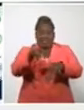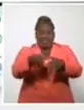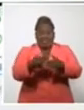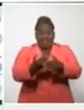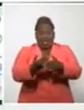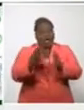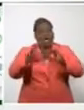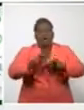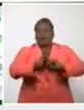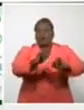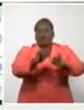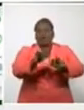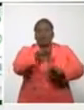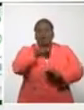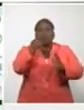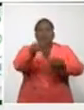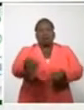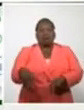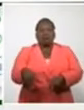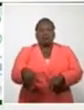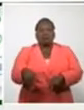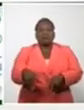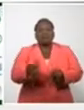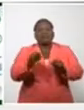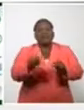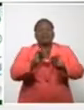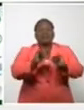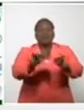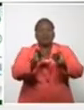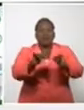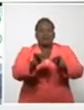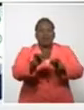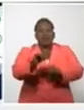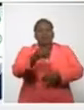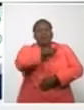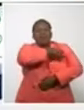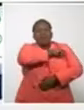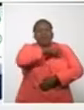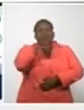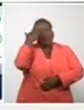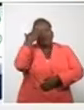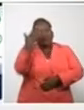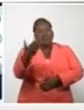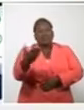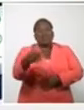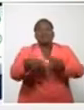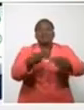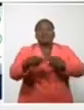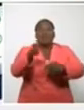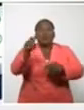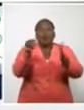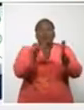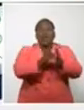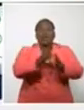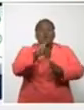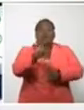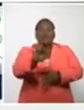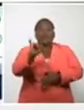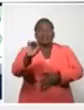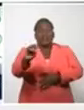reportan fallecidos en nuestro país. Es una noticia que todo nuestro pueblo agradece. Se realizaron 2.460 muestras,